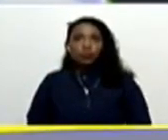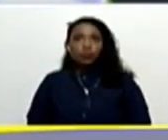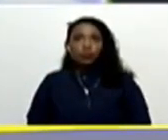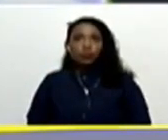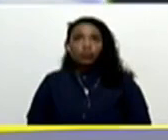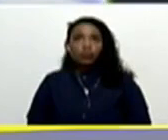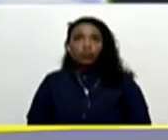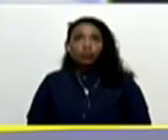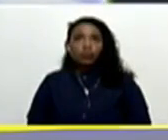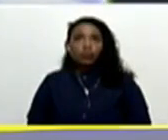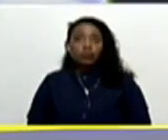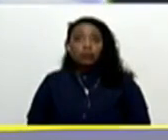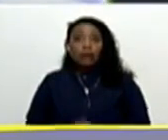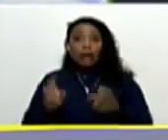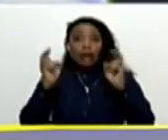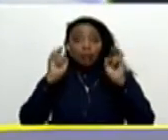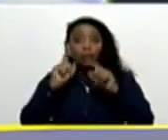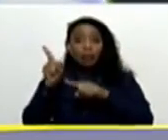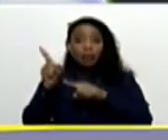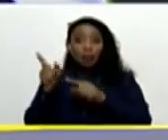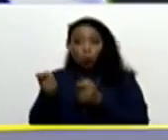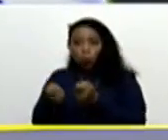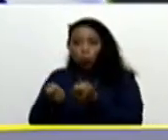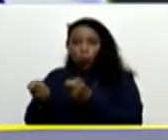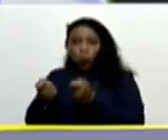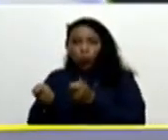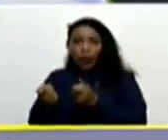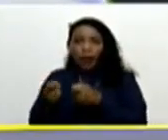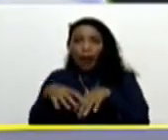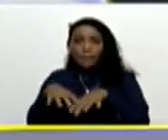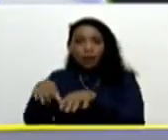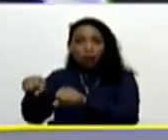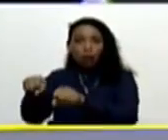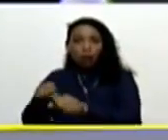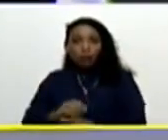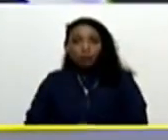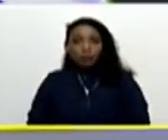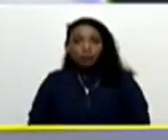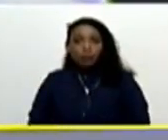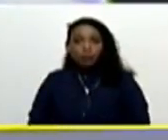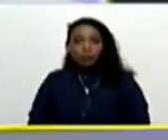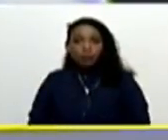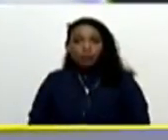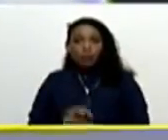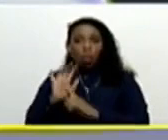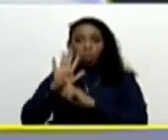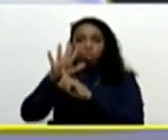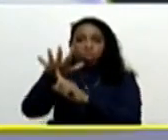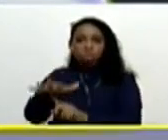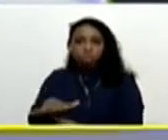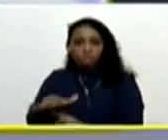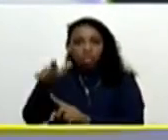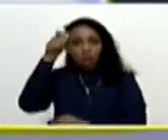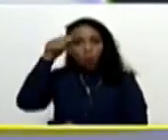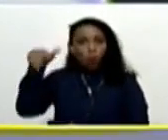la esencia de esa hegemonía, que es el capitalismo y la opresión de los pueblos,